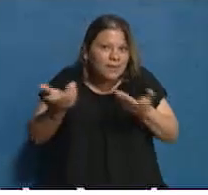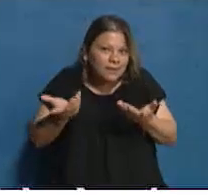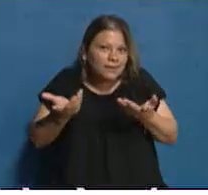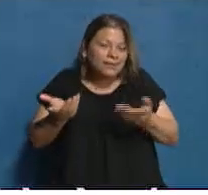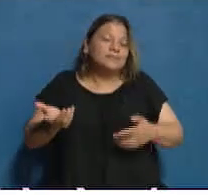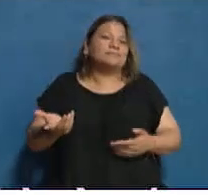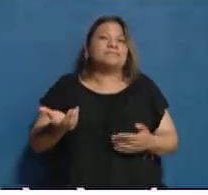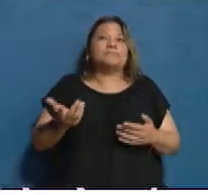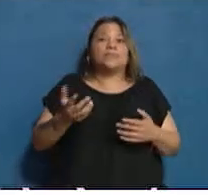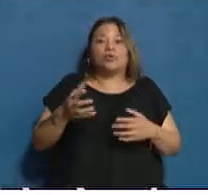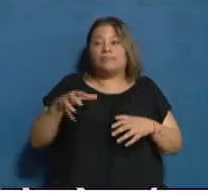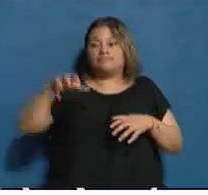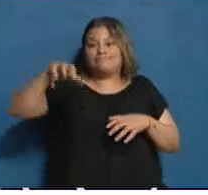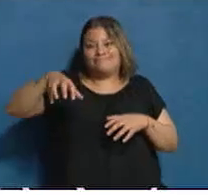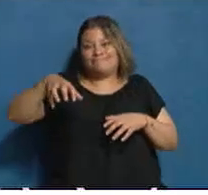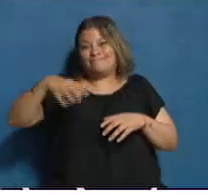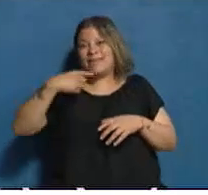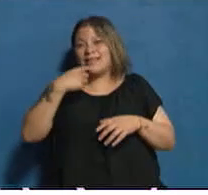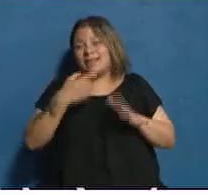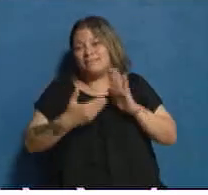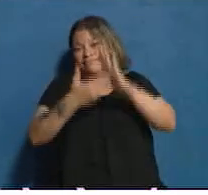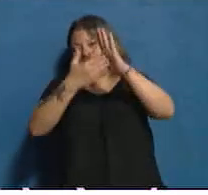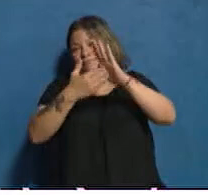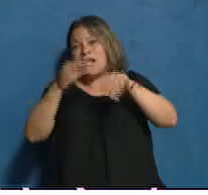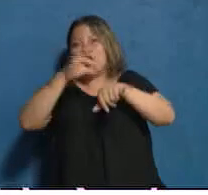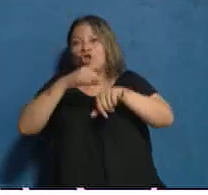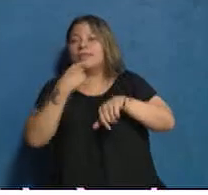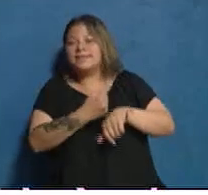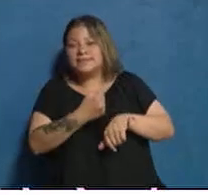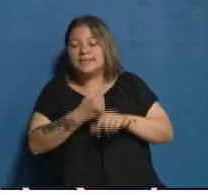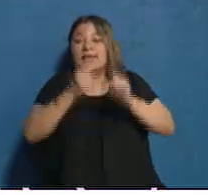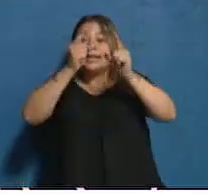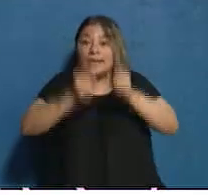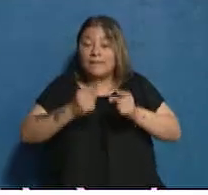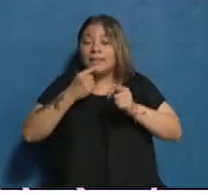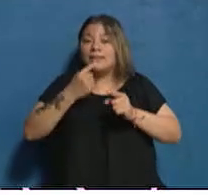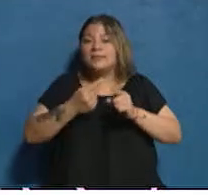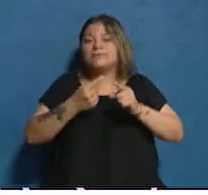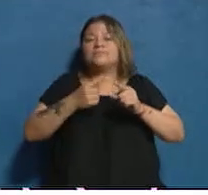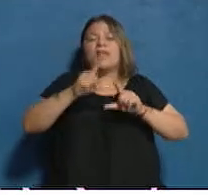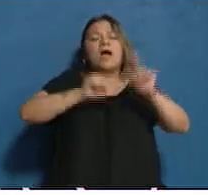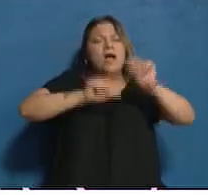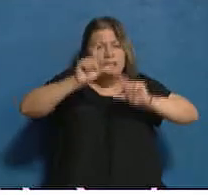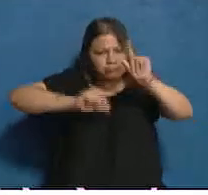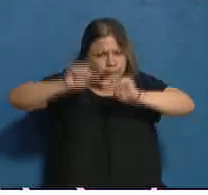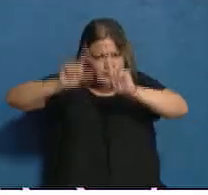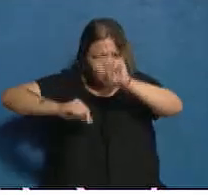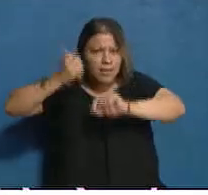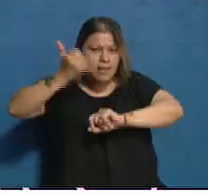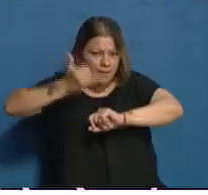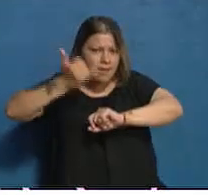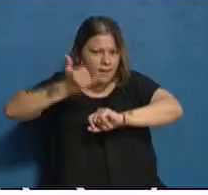dicen desde esta institución. Pero además recalcaron que existen gráficos científicos que indican